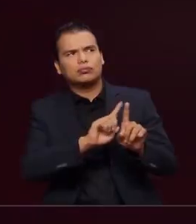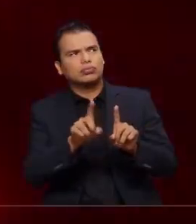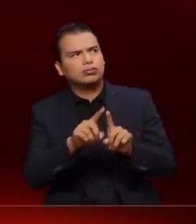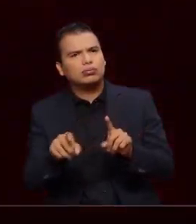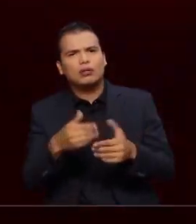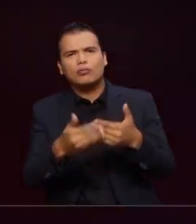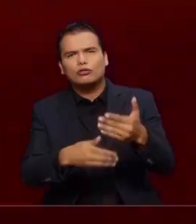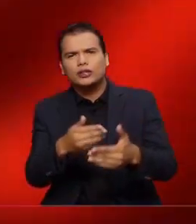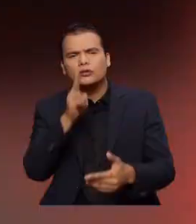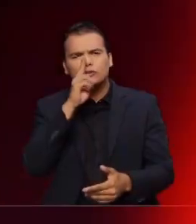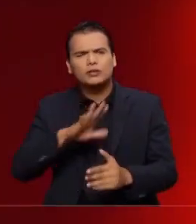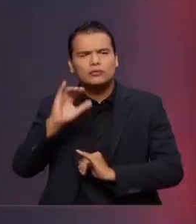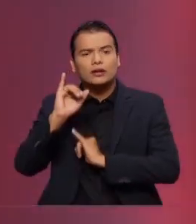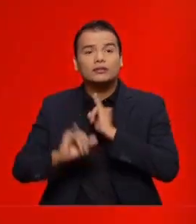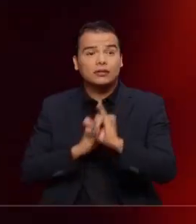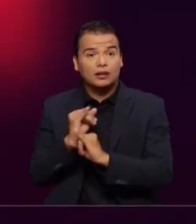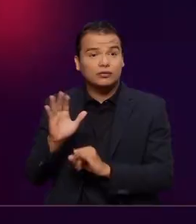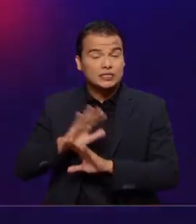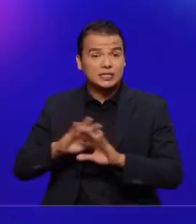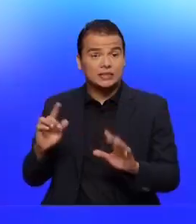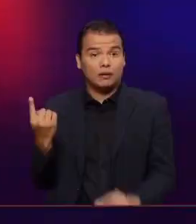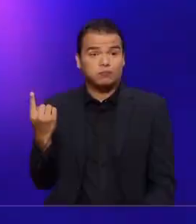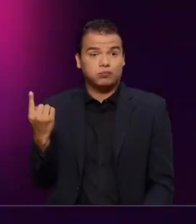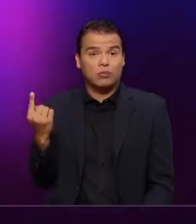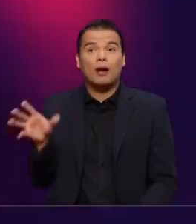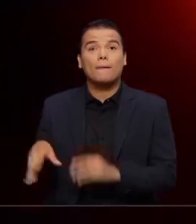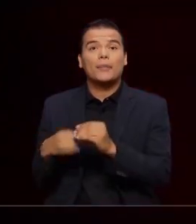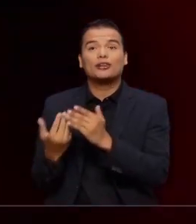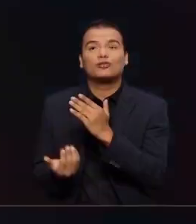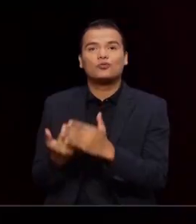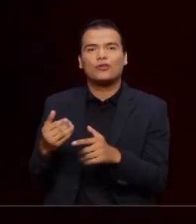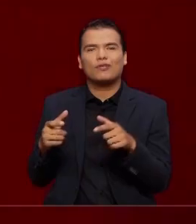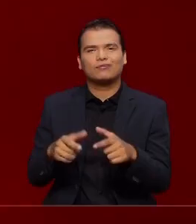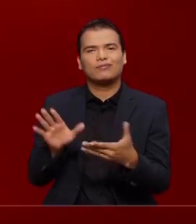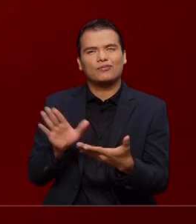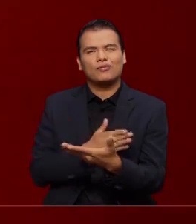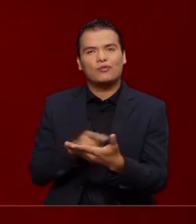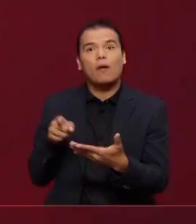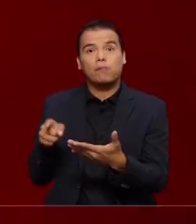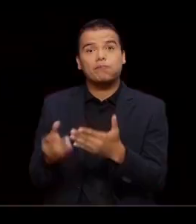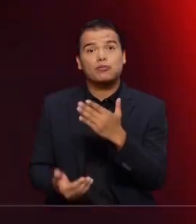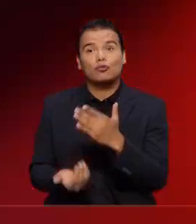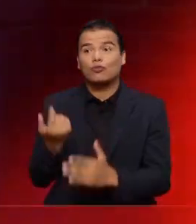nacionales e internacionales, el artista lanzó su primer álbum.